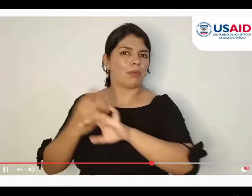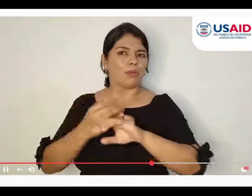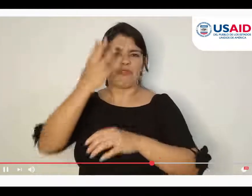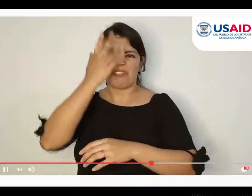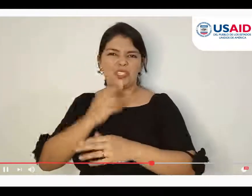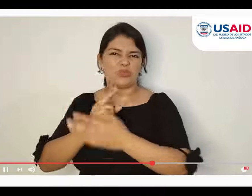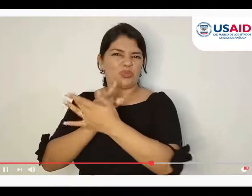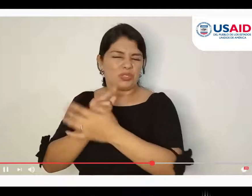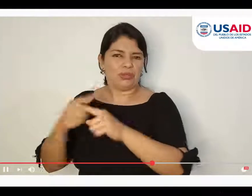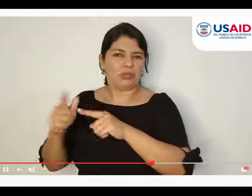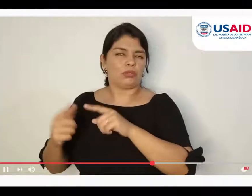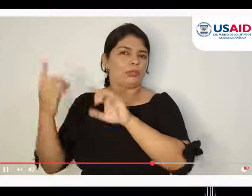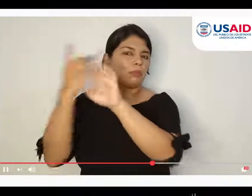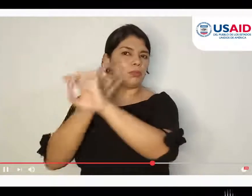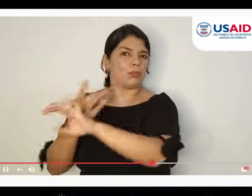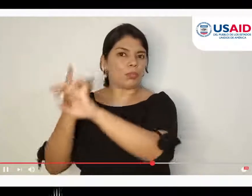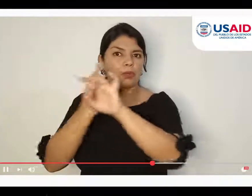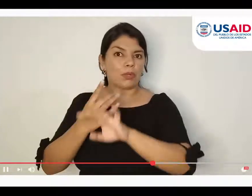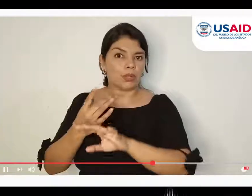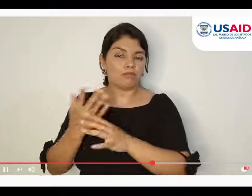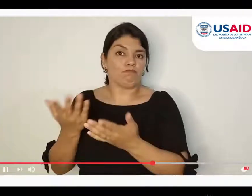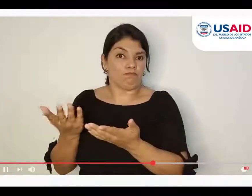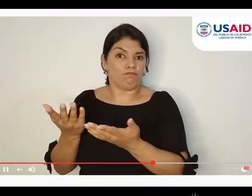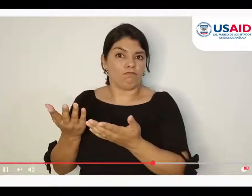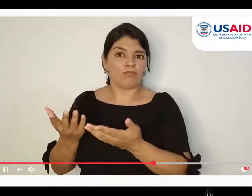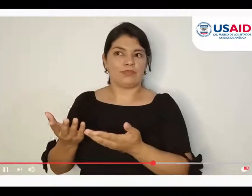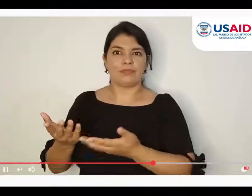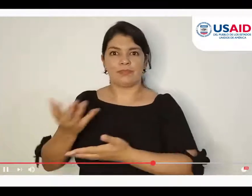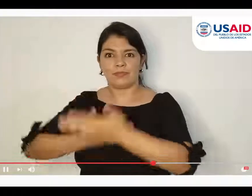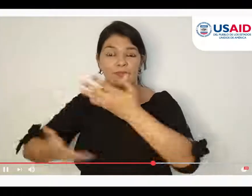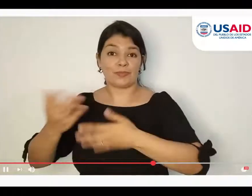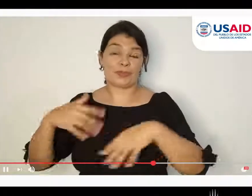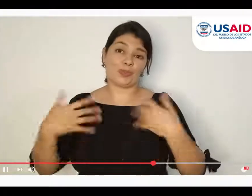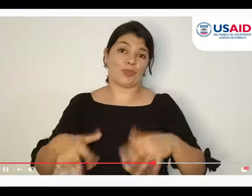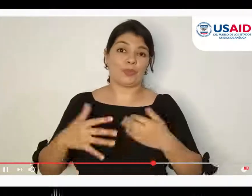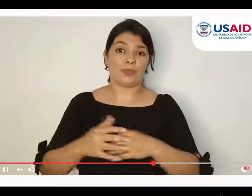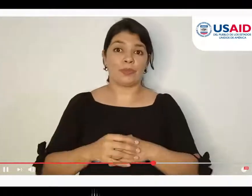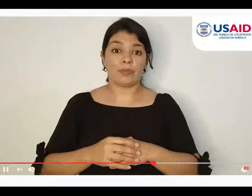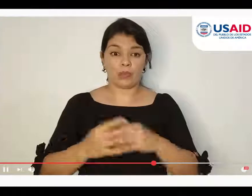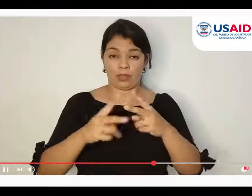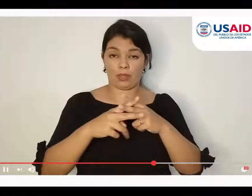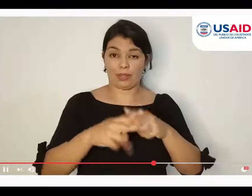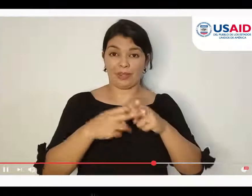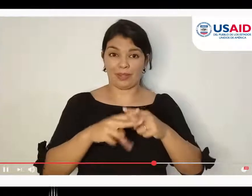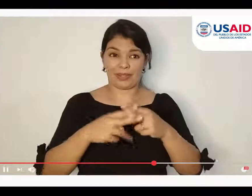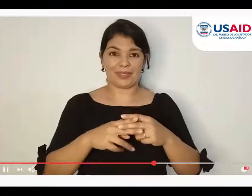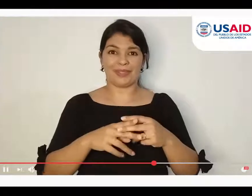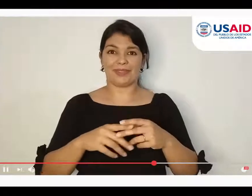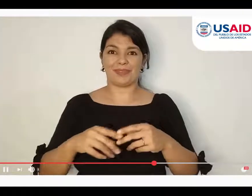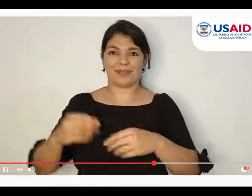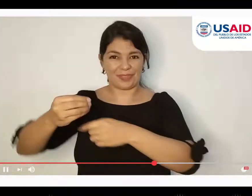pues a través de las redes sociales. Es significativo y sobre todo que con estas herramientas pues